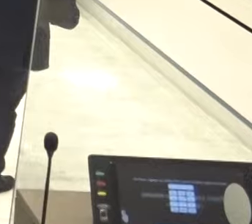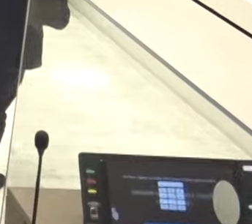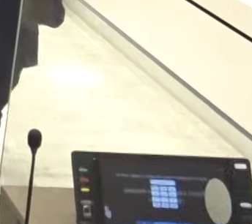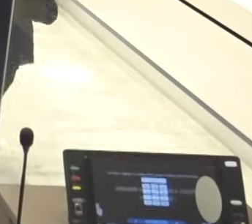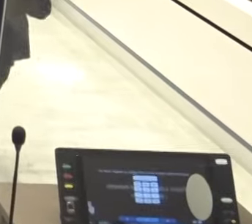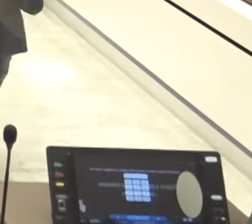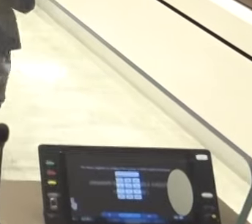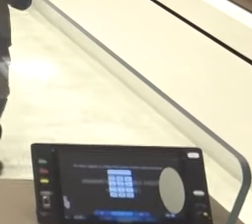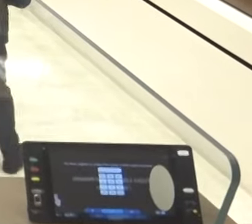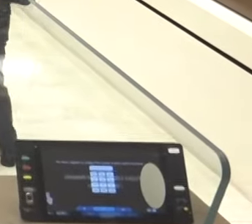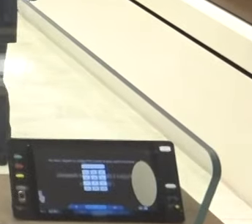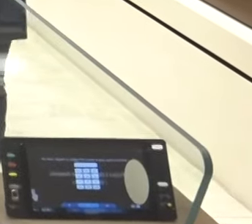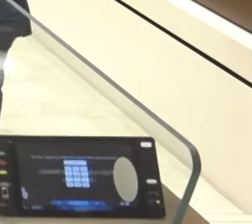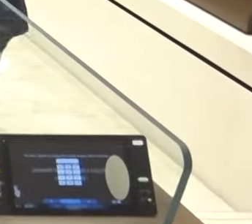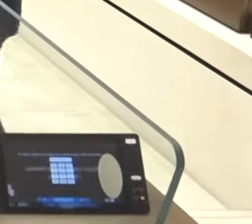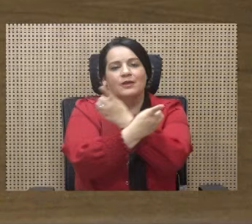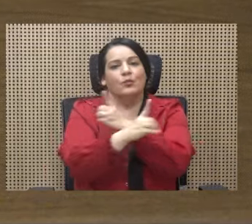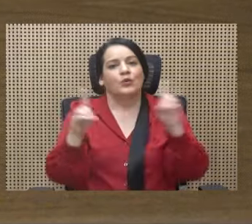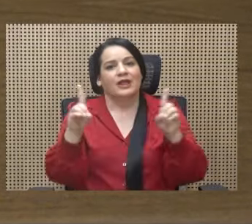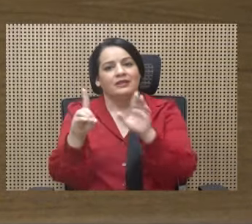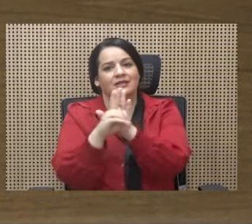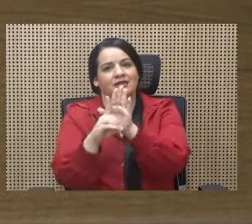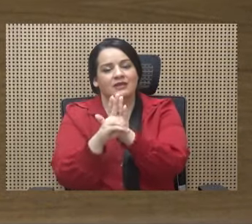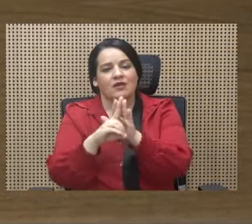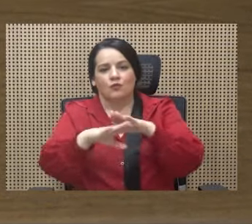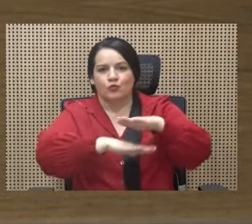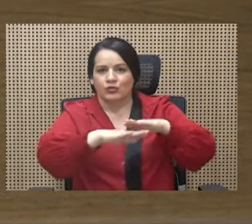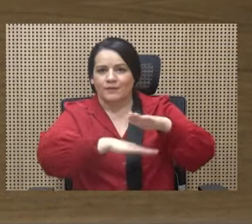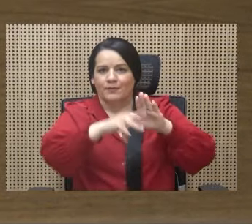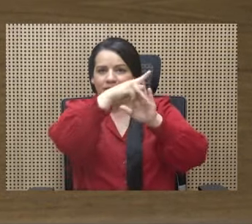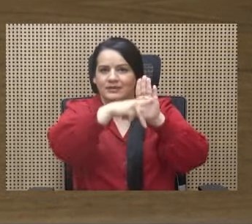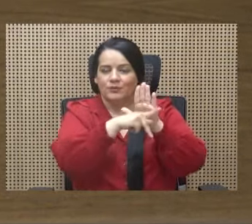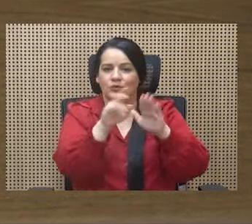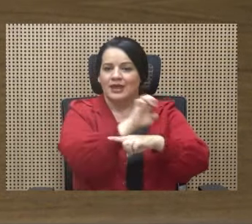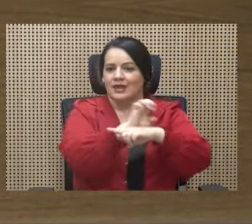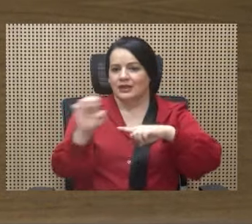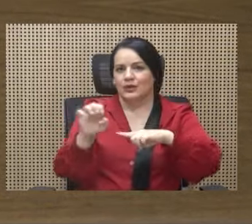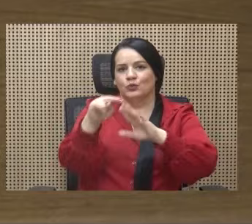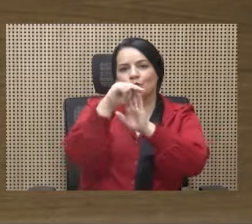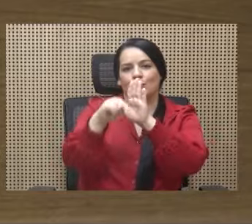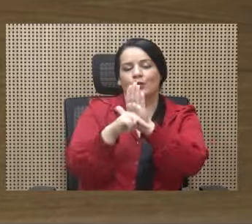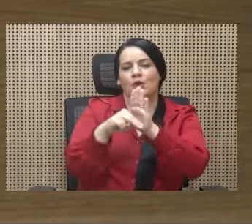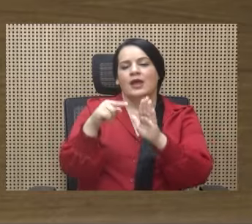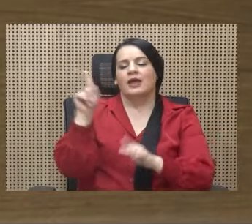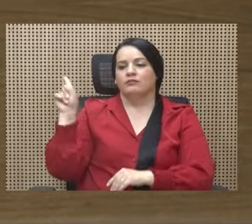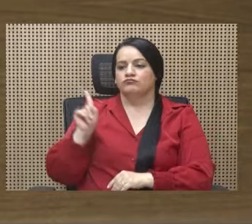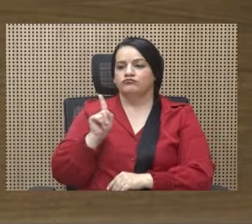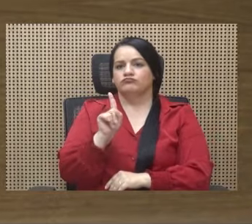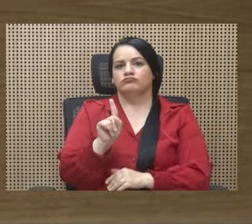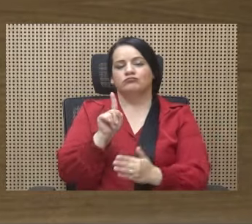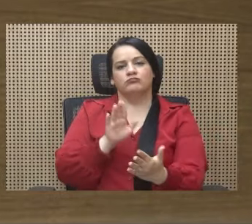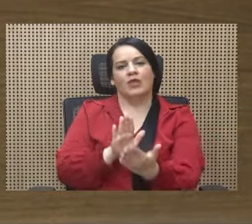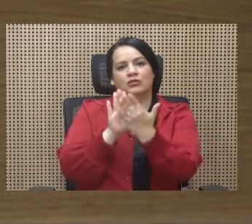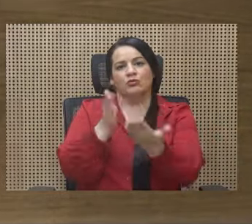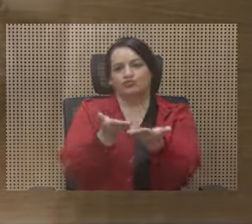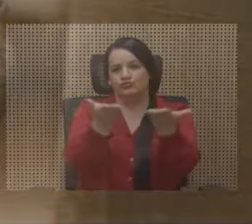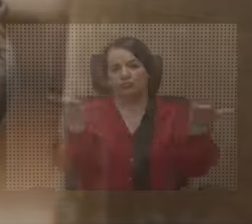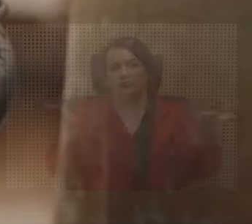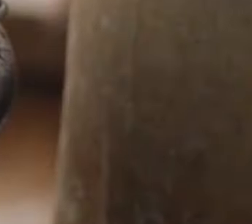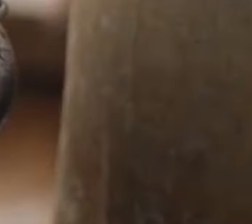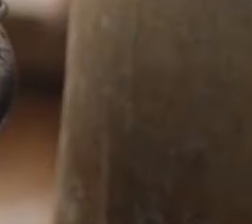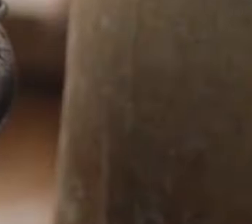y avances sobre los problemas de los ciudadanos en su exposición señaló que el 18 por de las denuncias se refieren al derecho de la